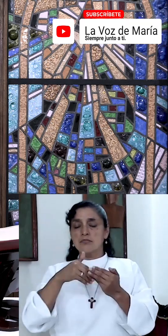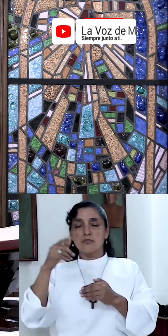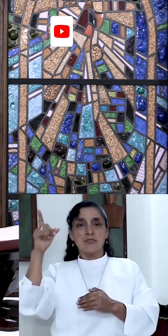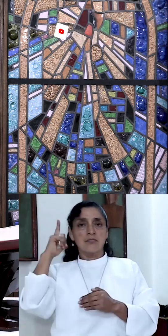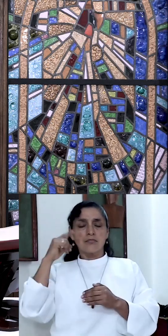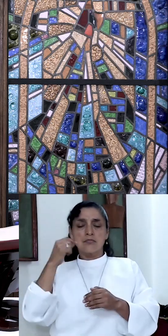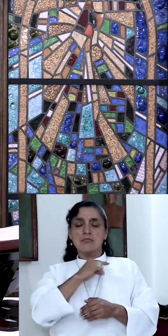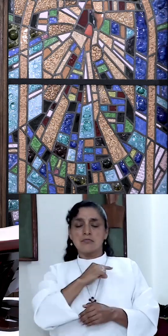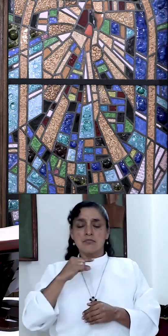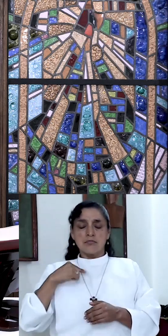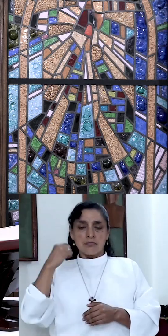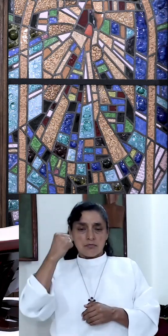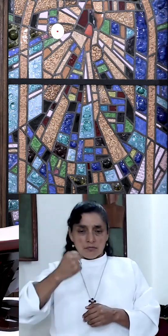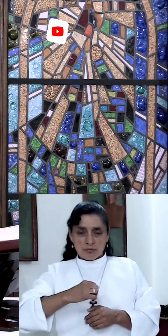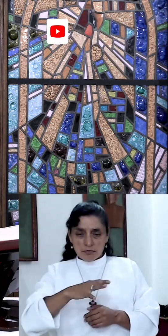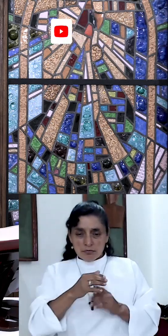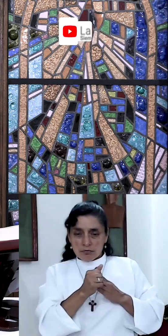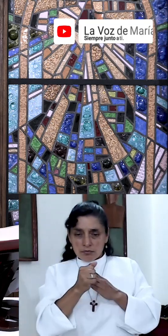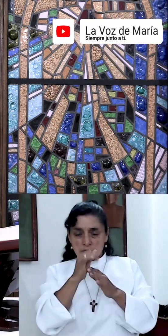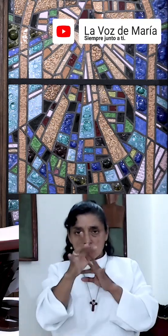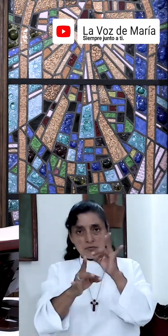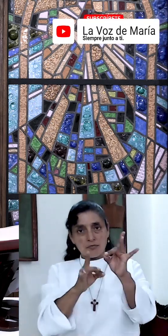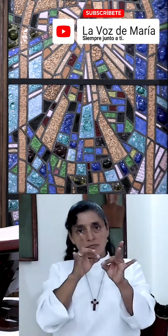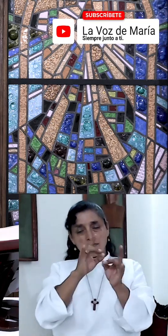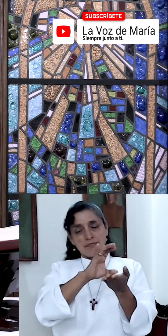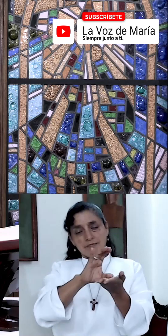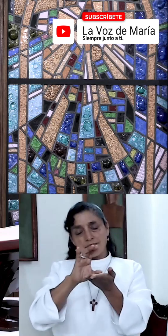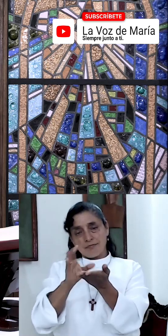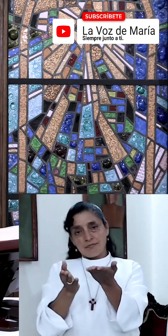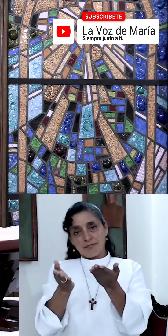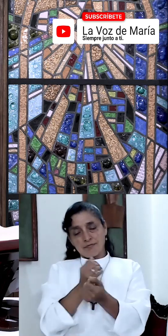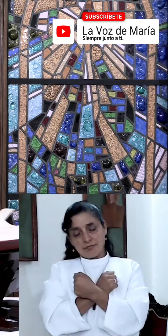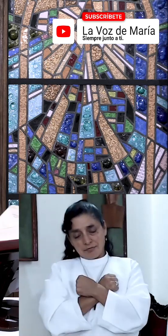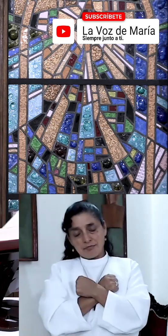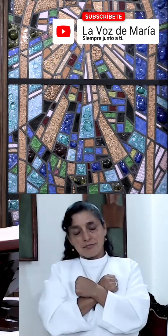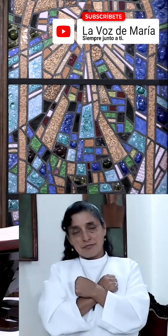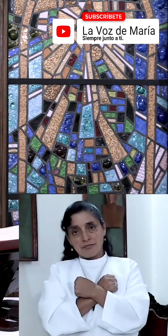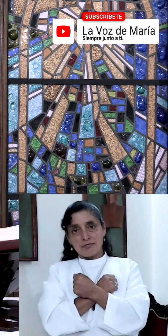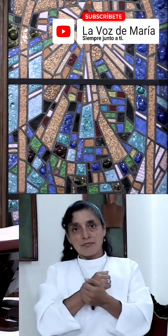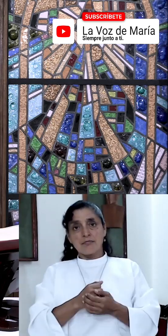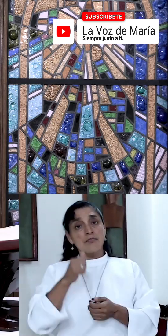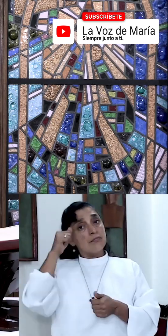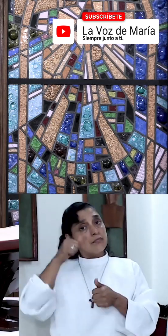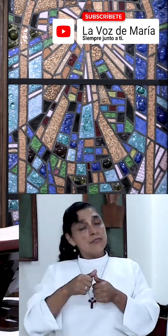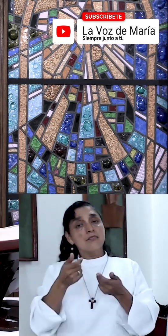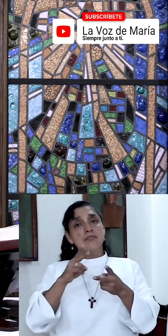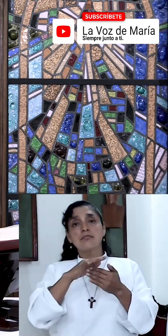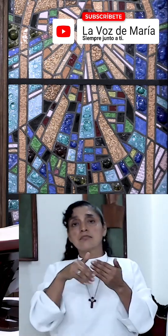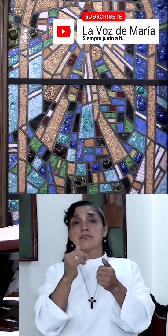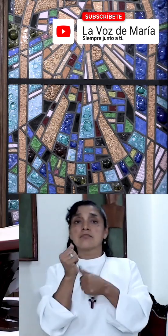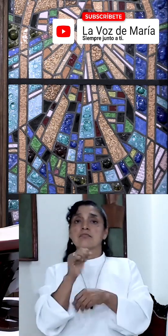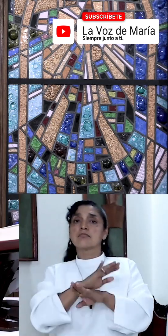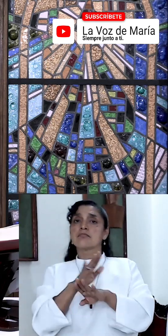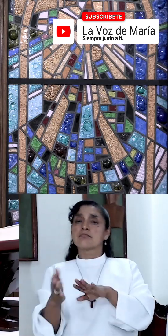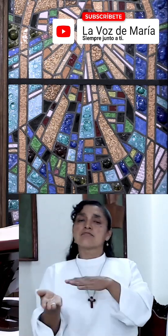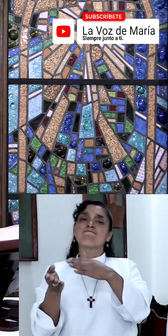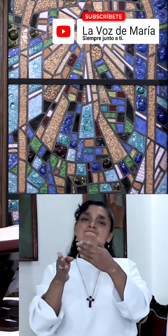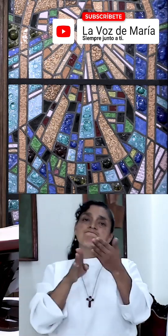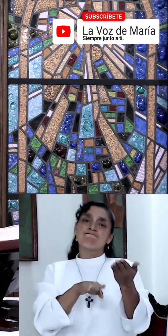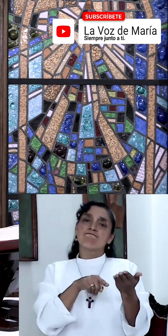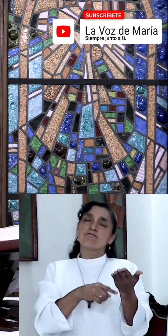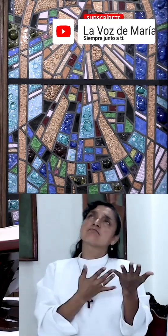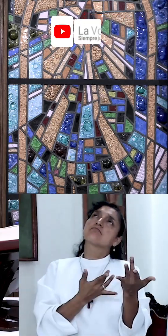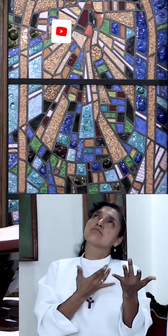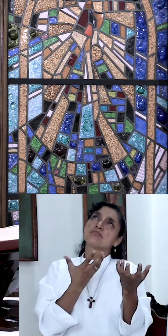pueblo, llévala a su perfección por la caridad. Acuérdate también de nuestros hermanos